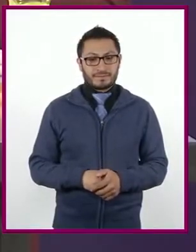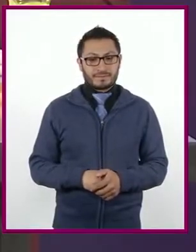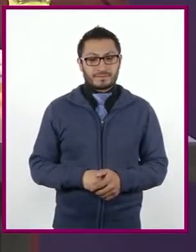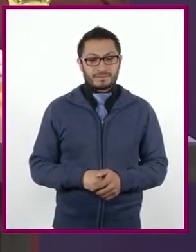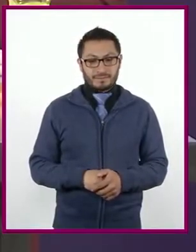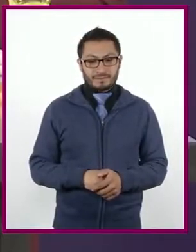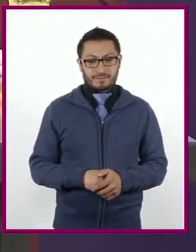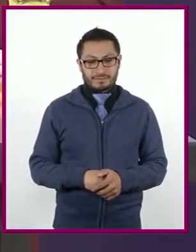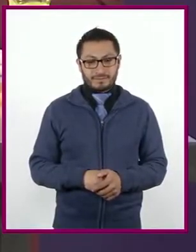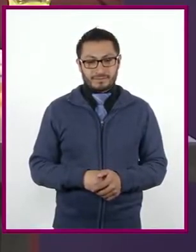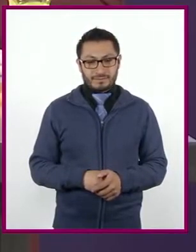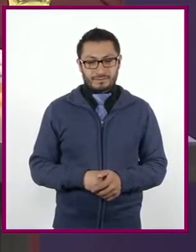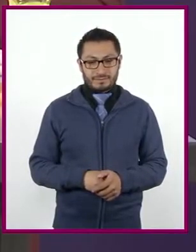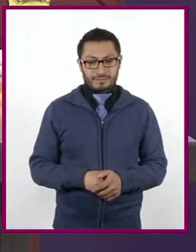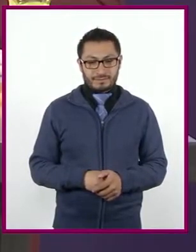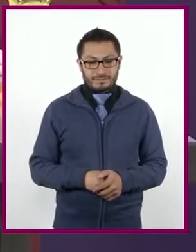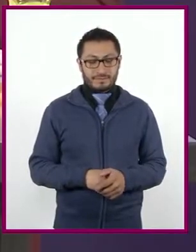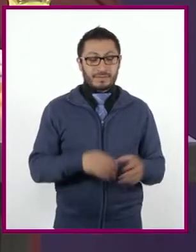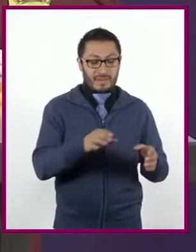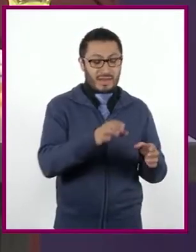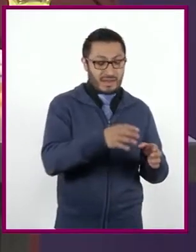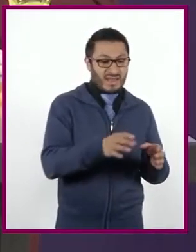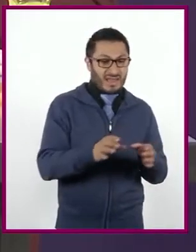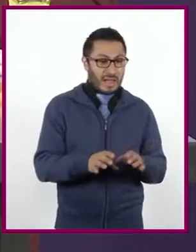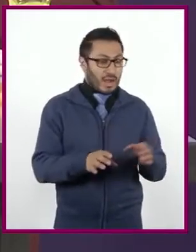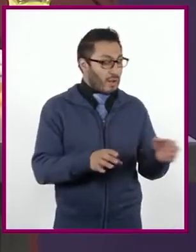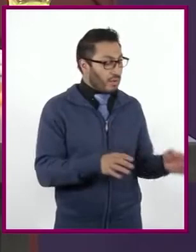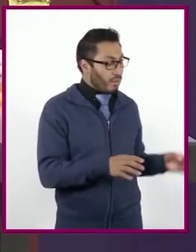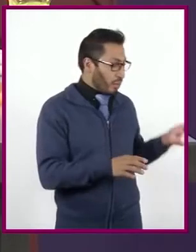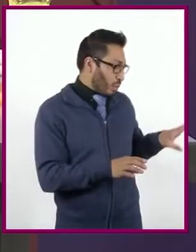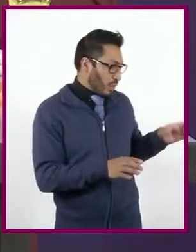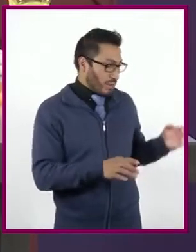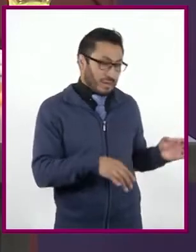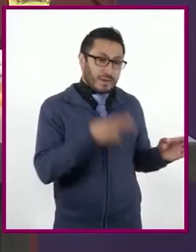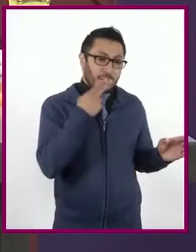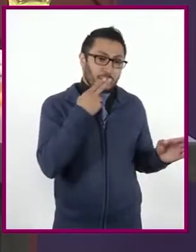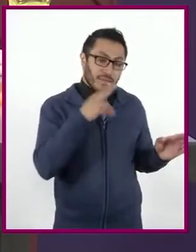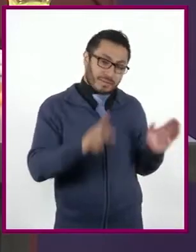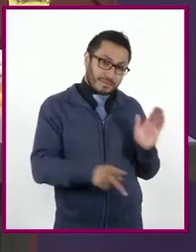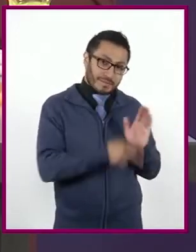¿Desocupamos ese? Desocupamos este para poder utilizarlo.